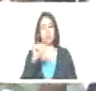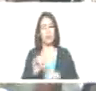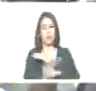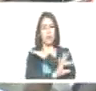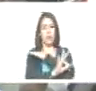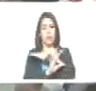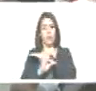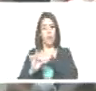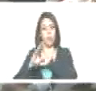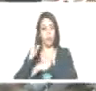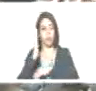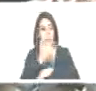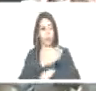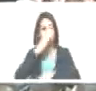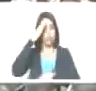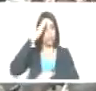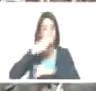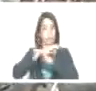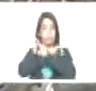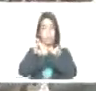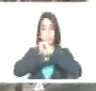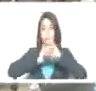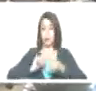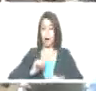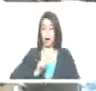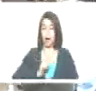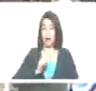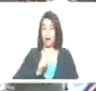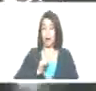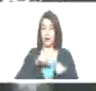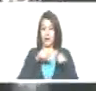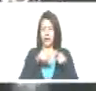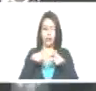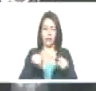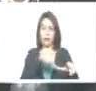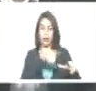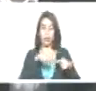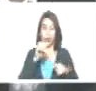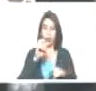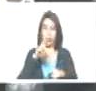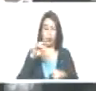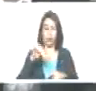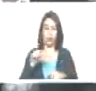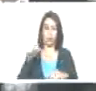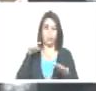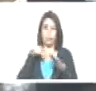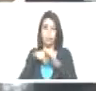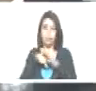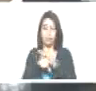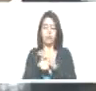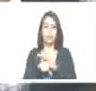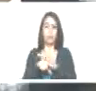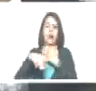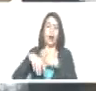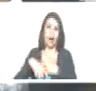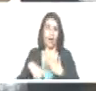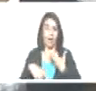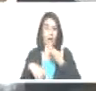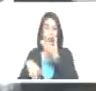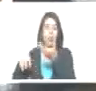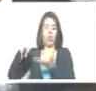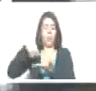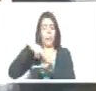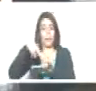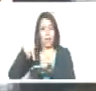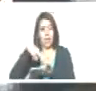por un oficial, él aprovecha esta estadía en el Orza para compenetrarse con cantores, con bailadores, con